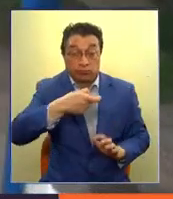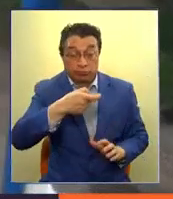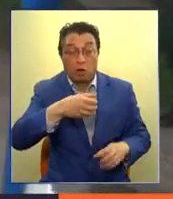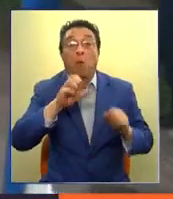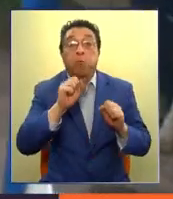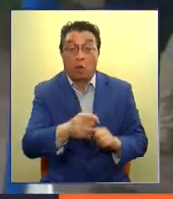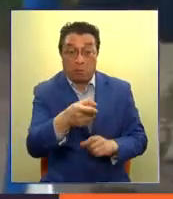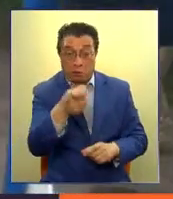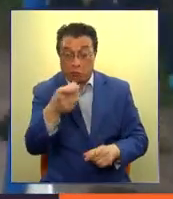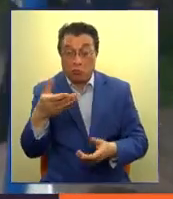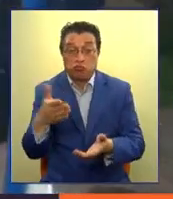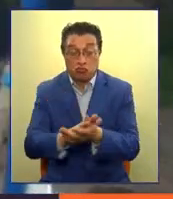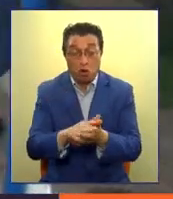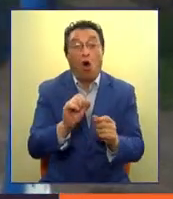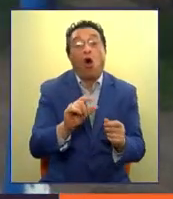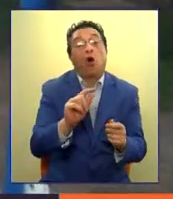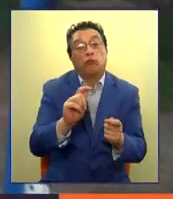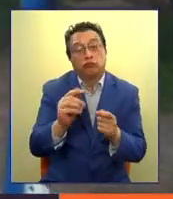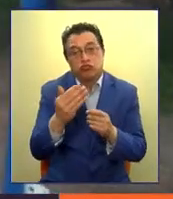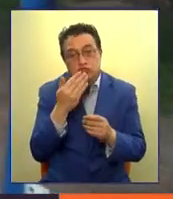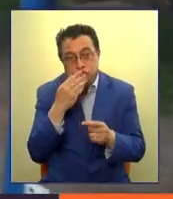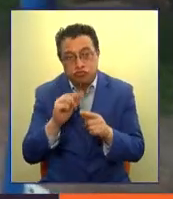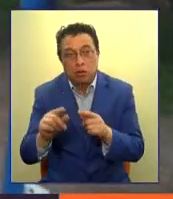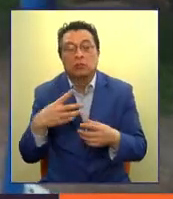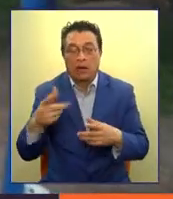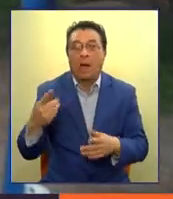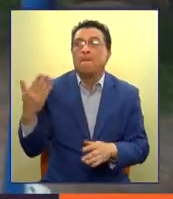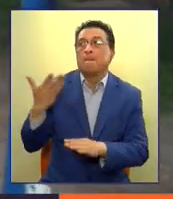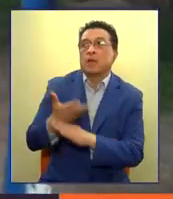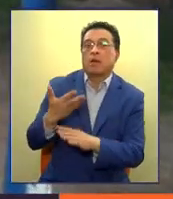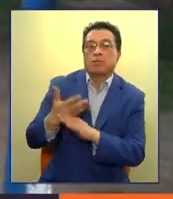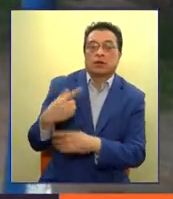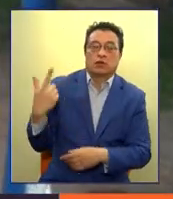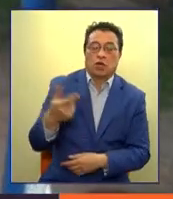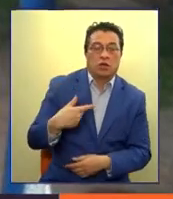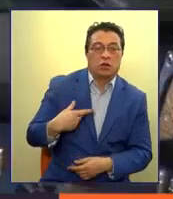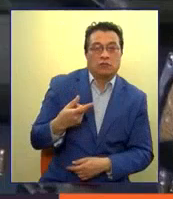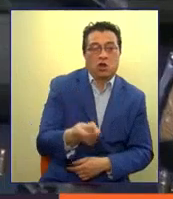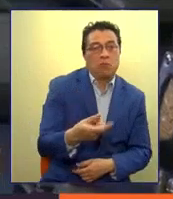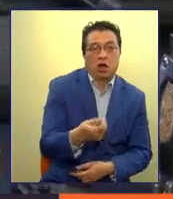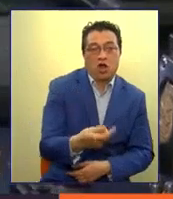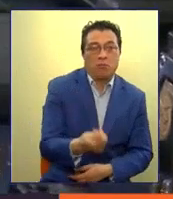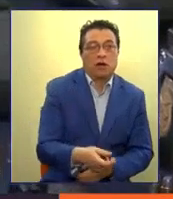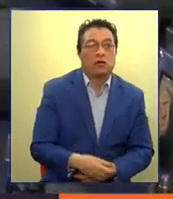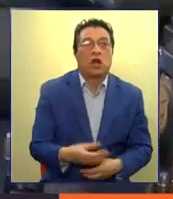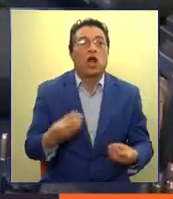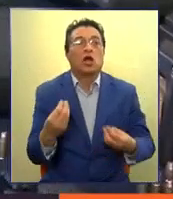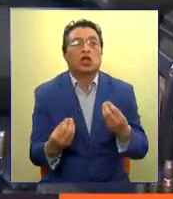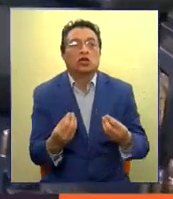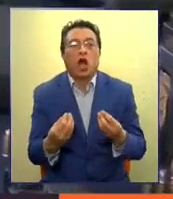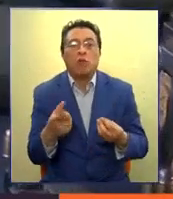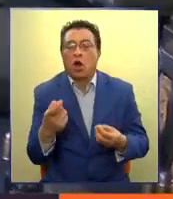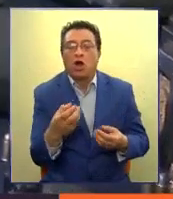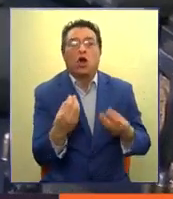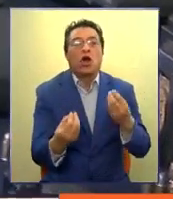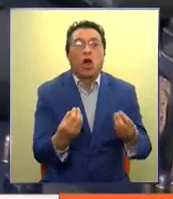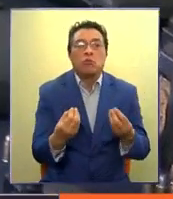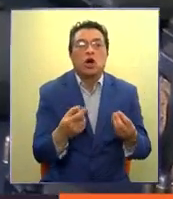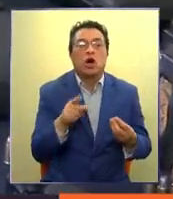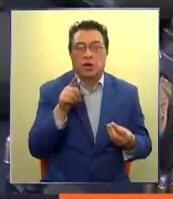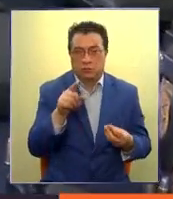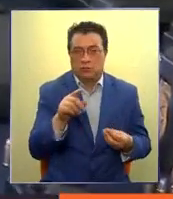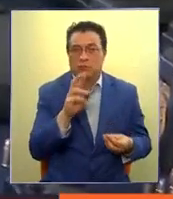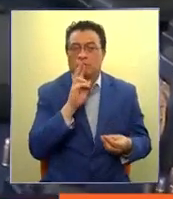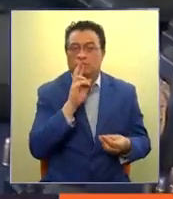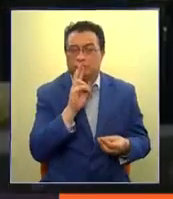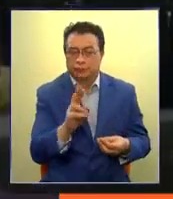tiro o en proceso, que habían sido encargadas por distintos tipos de delincuentes. cómo se hacían de ellas, la respuesta a la pregunta